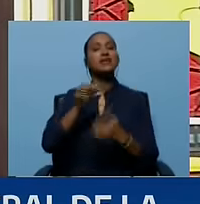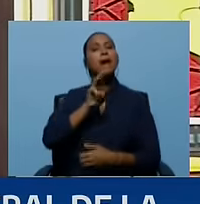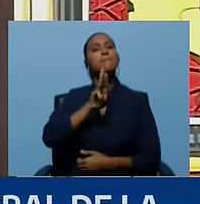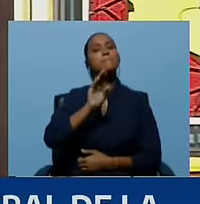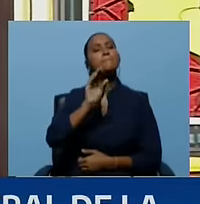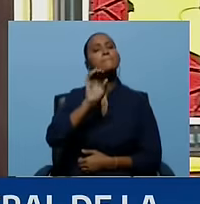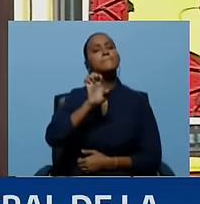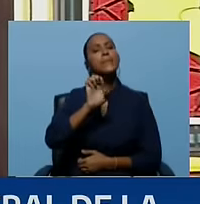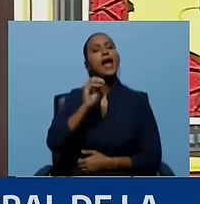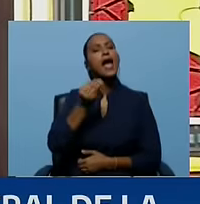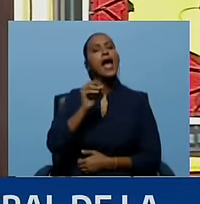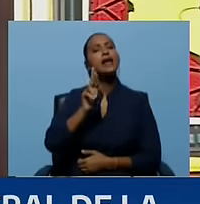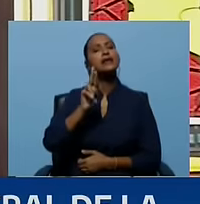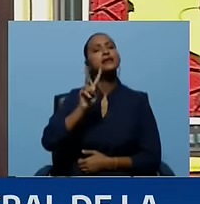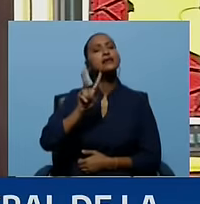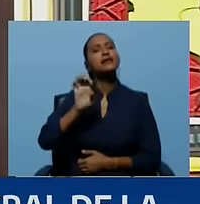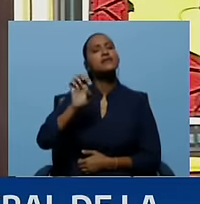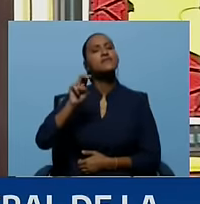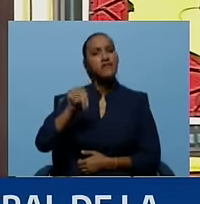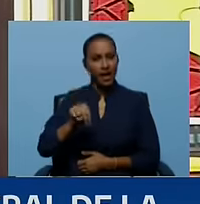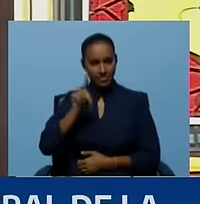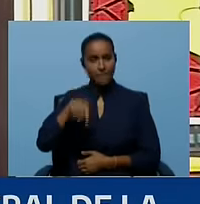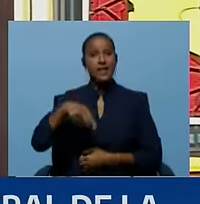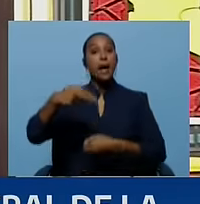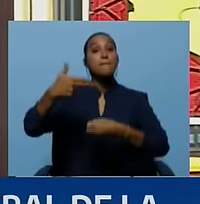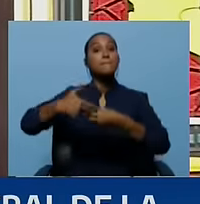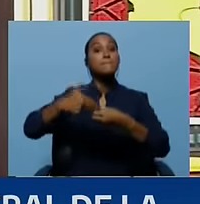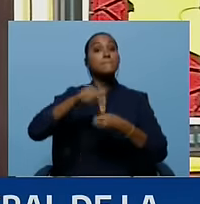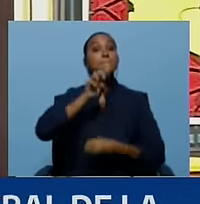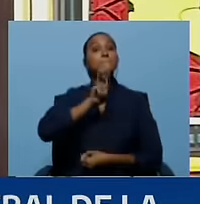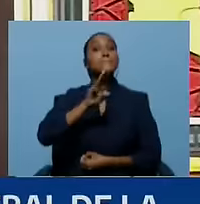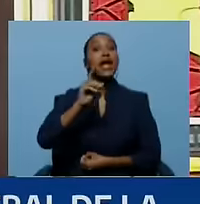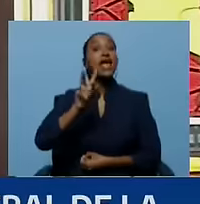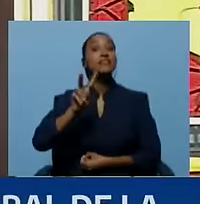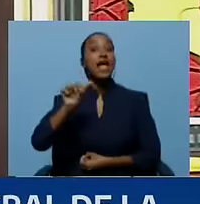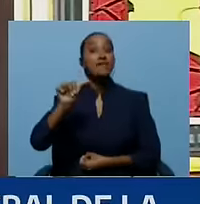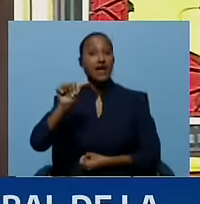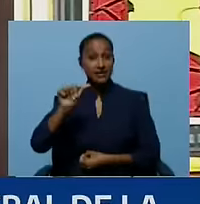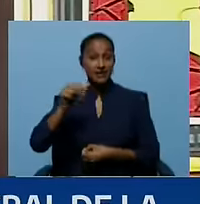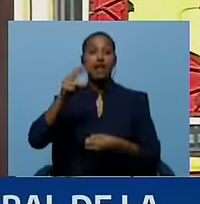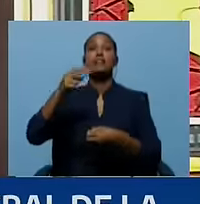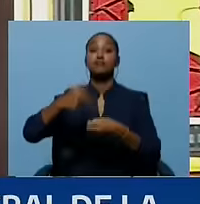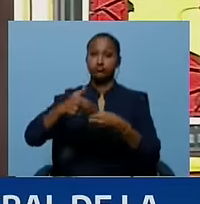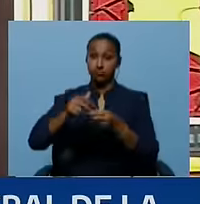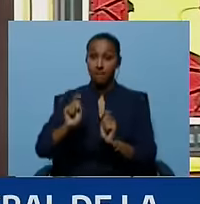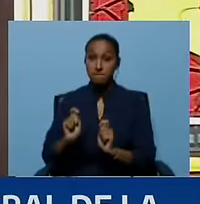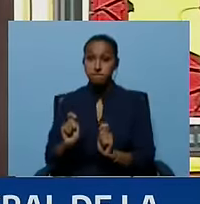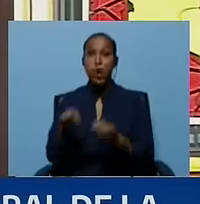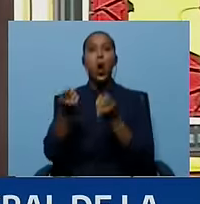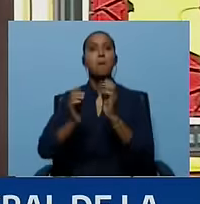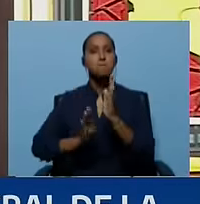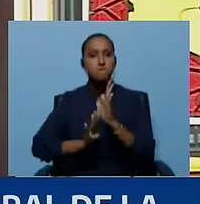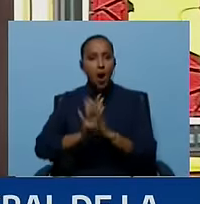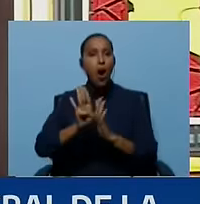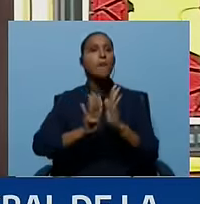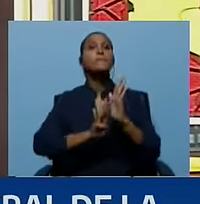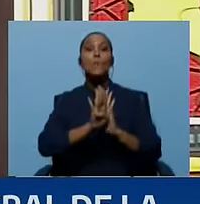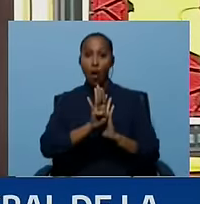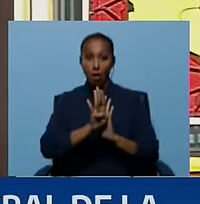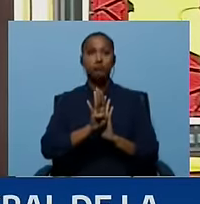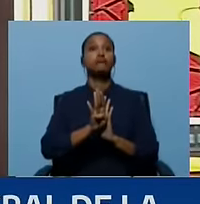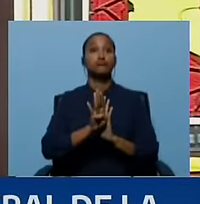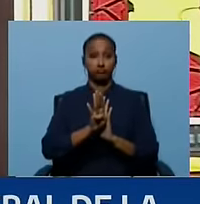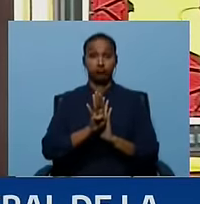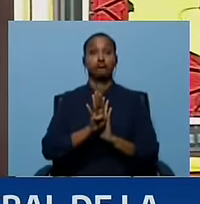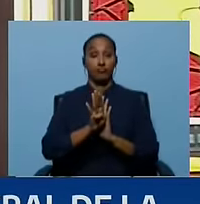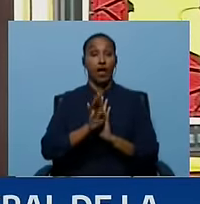PDVSA y tenemos que ir a la recuperación del parque industrial de diversos signos que está en manos del Estado,